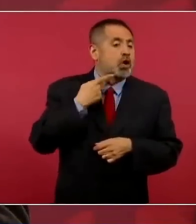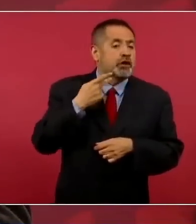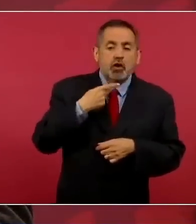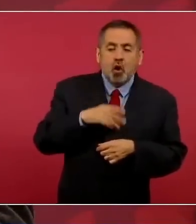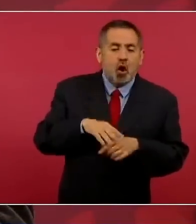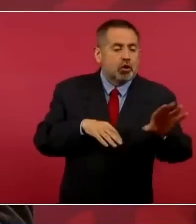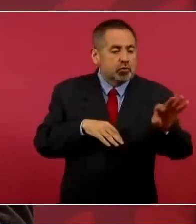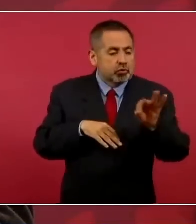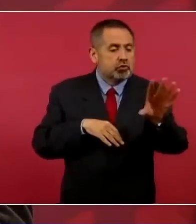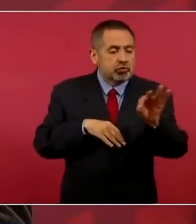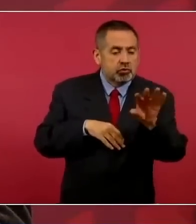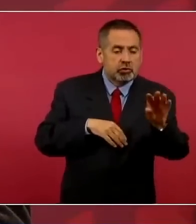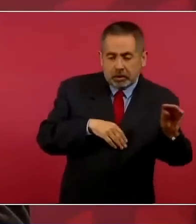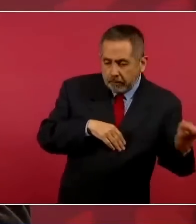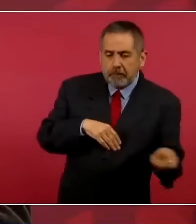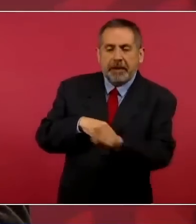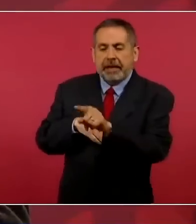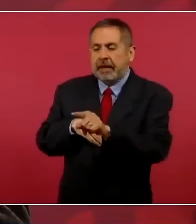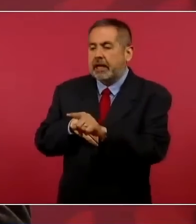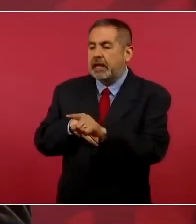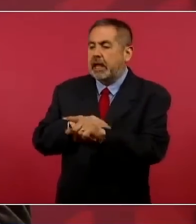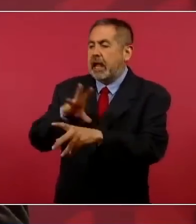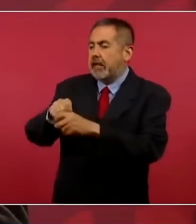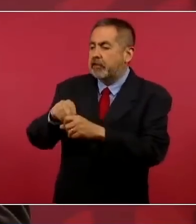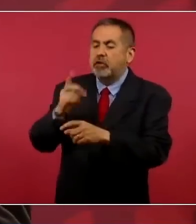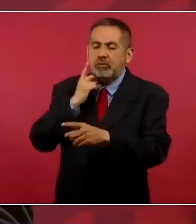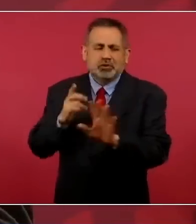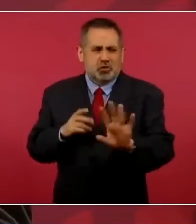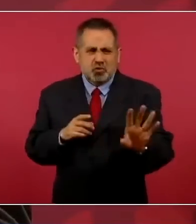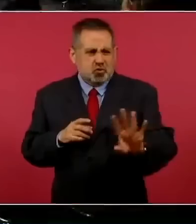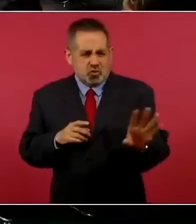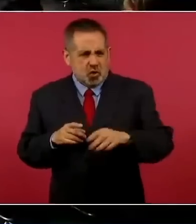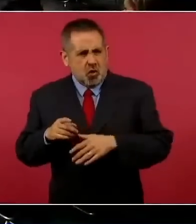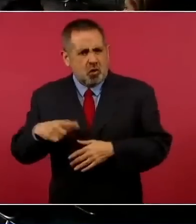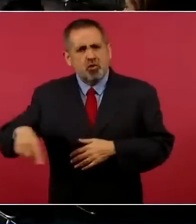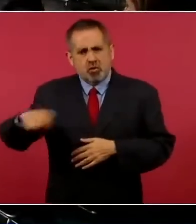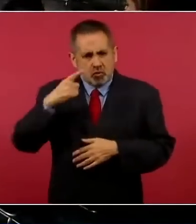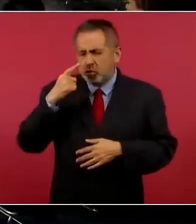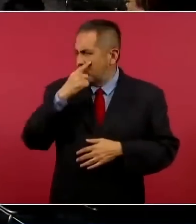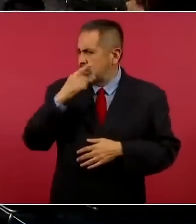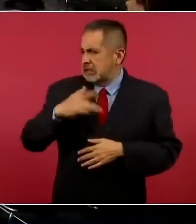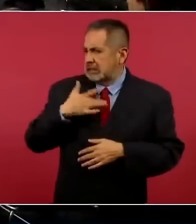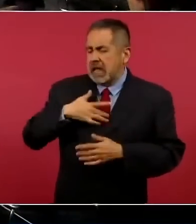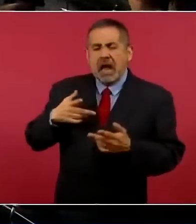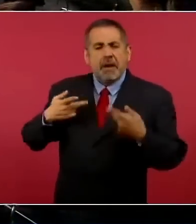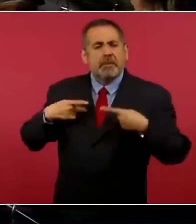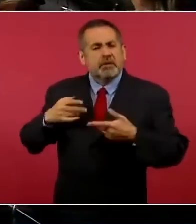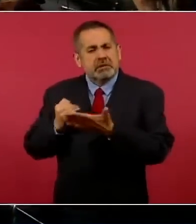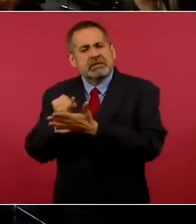que sean representantes populares, que los elija el pueblo.